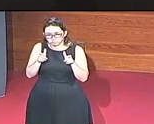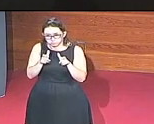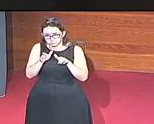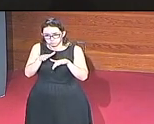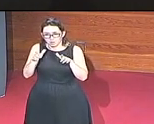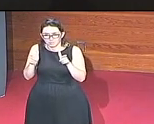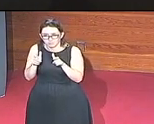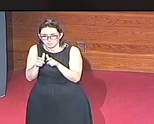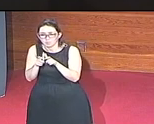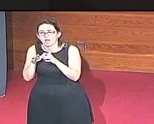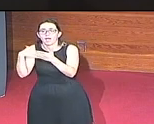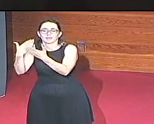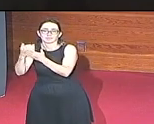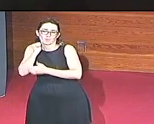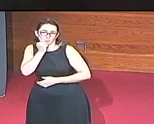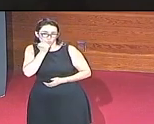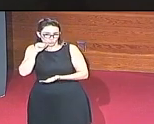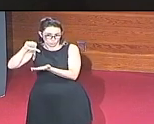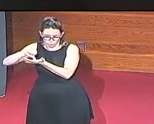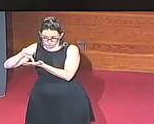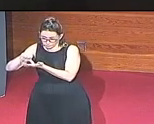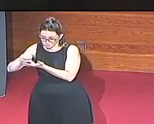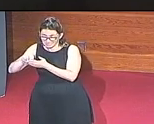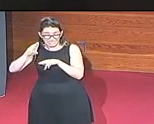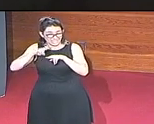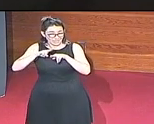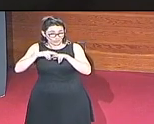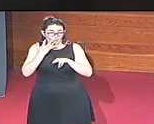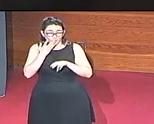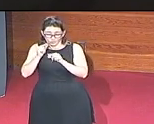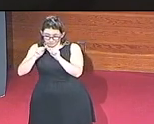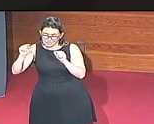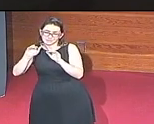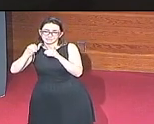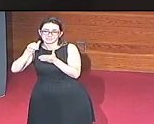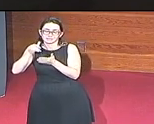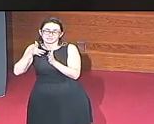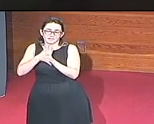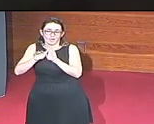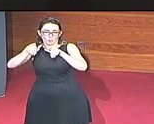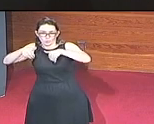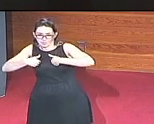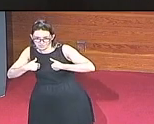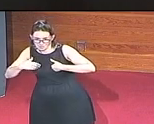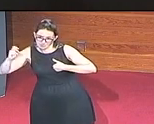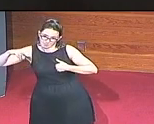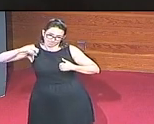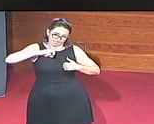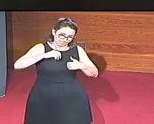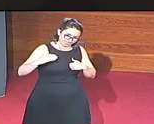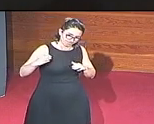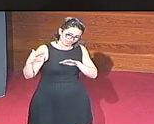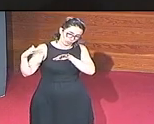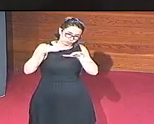a moscú y la línea negra es los que vuelven para que veáis entonces tienes ahí las cifras y esto y todo sobre